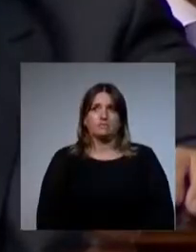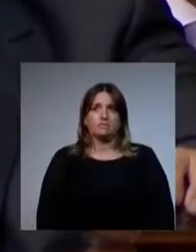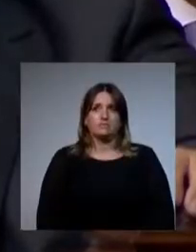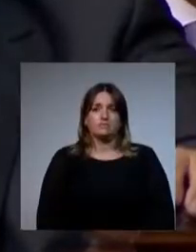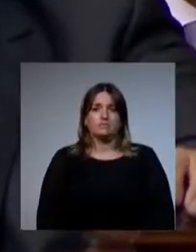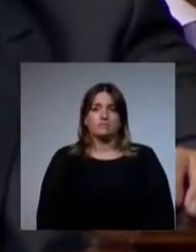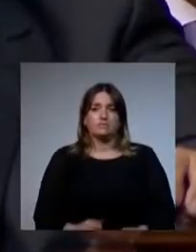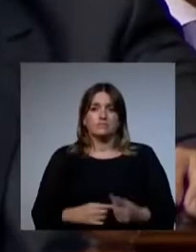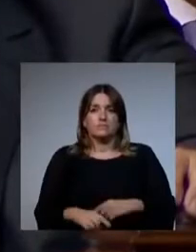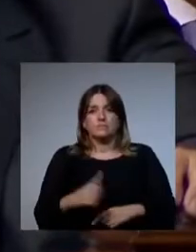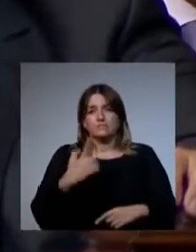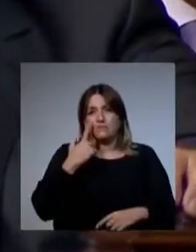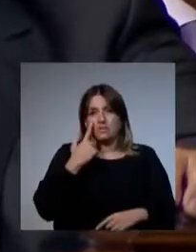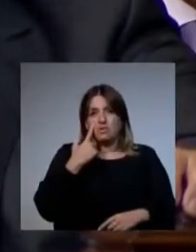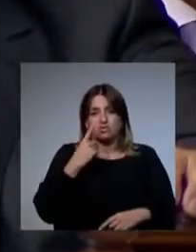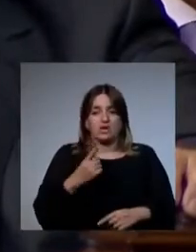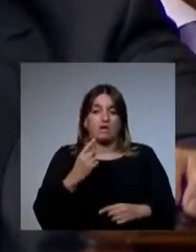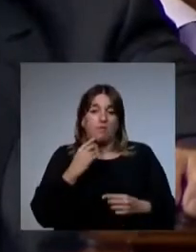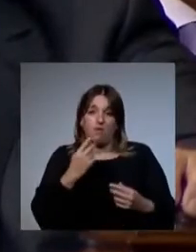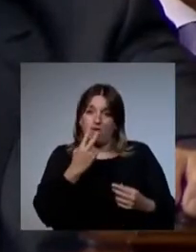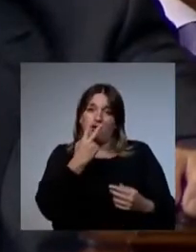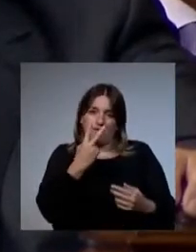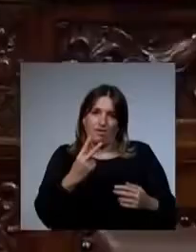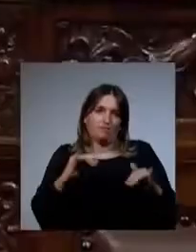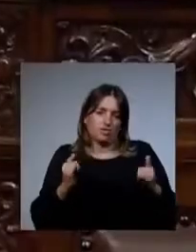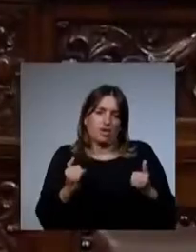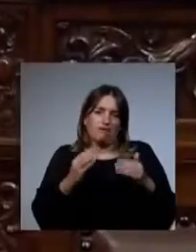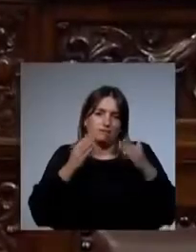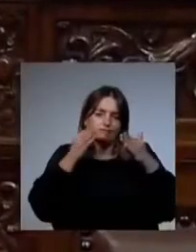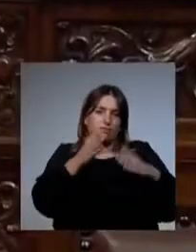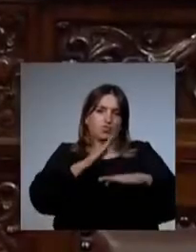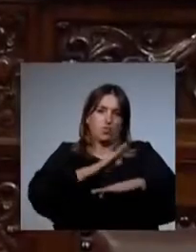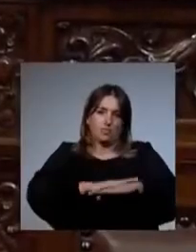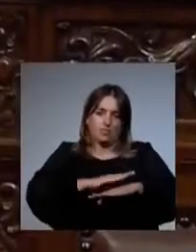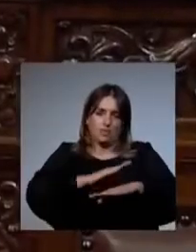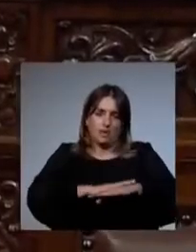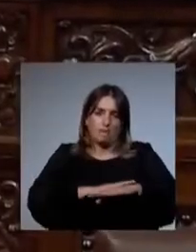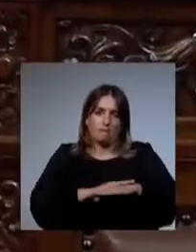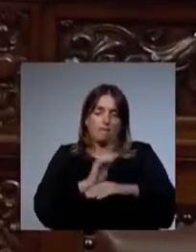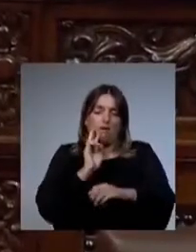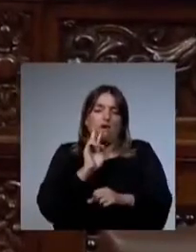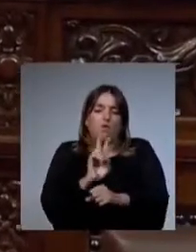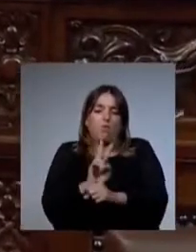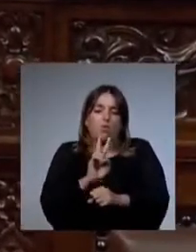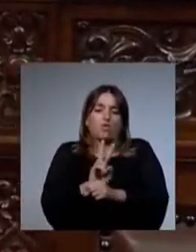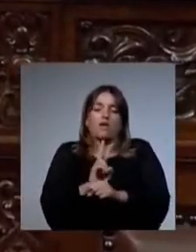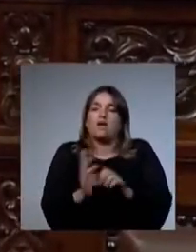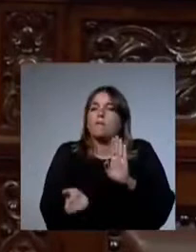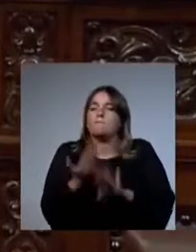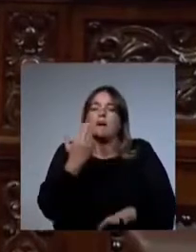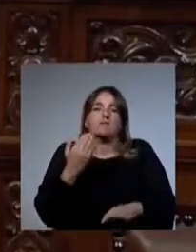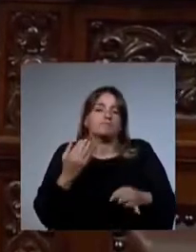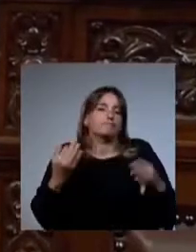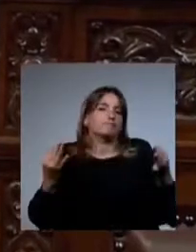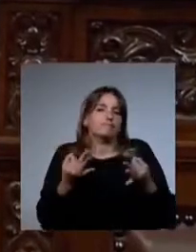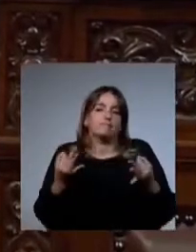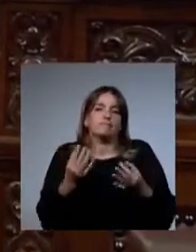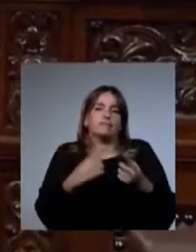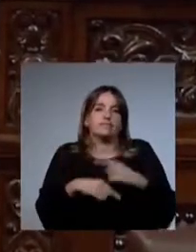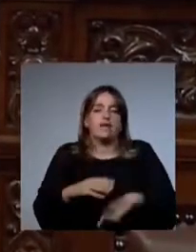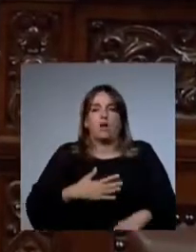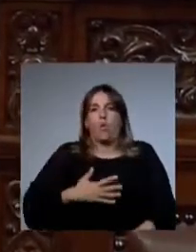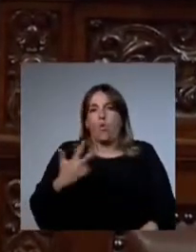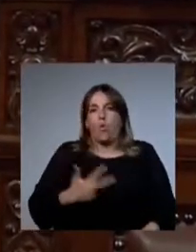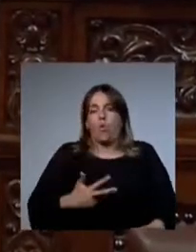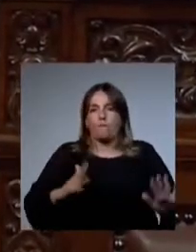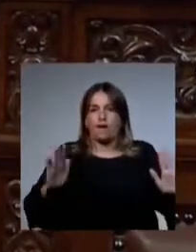Los conocemos, los hemos visto y le han dedicado su tiempo a cuidar lo más preciado que tienen los seres